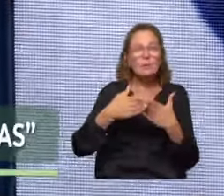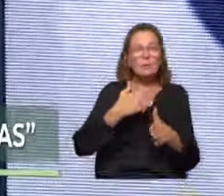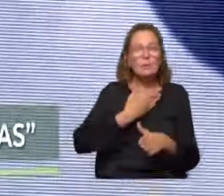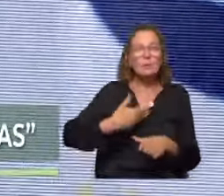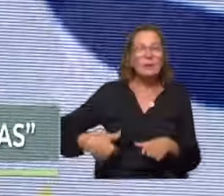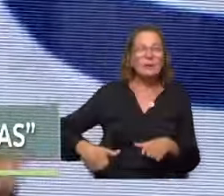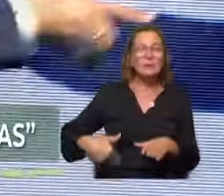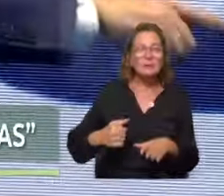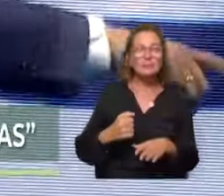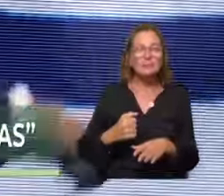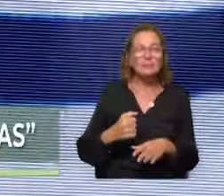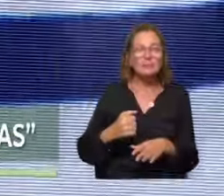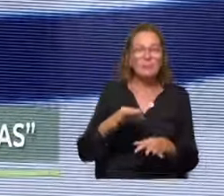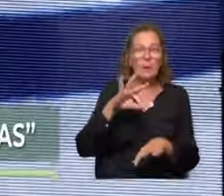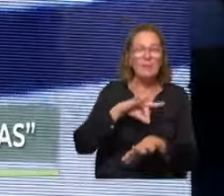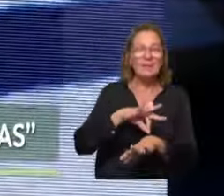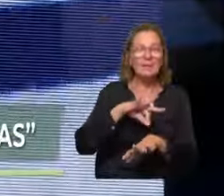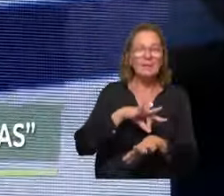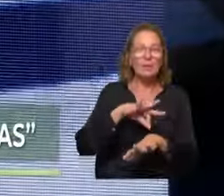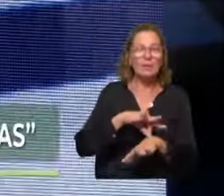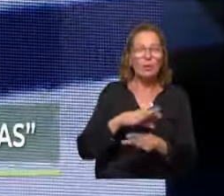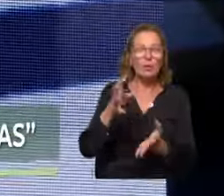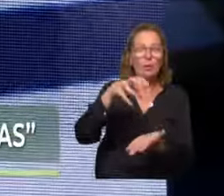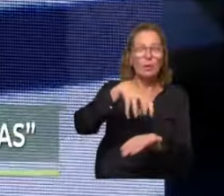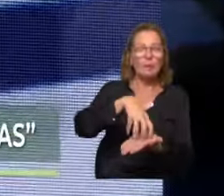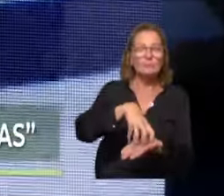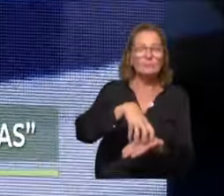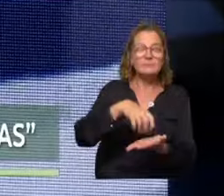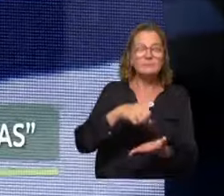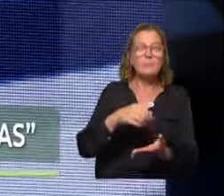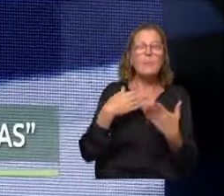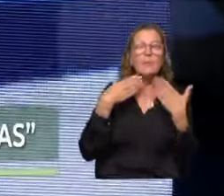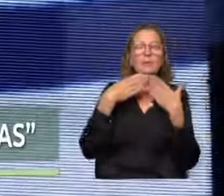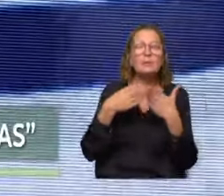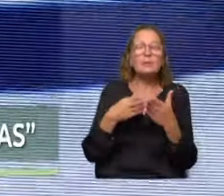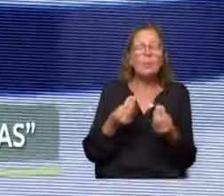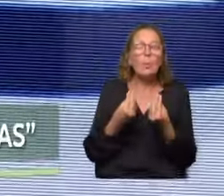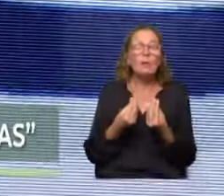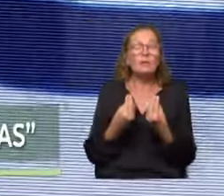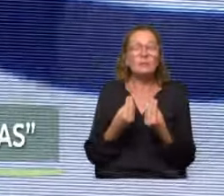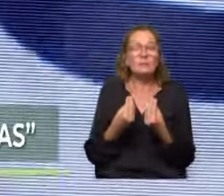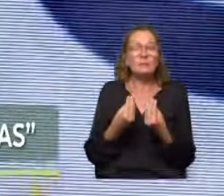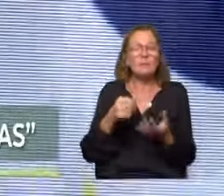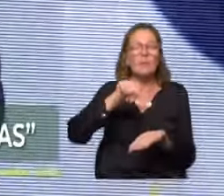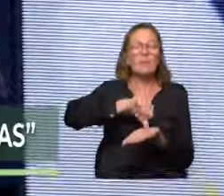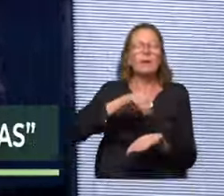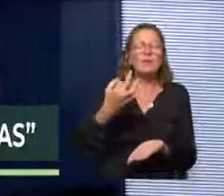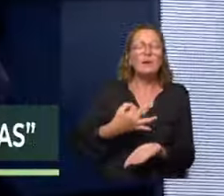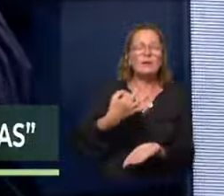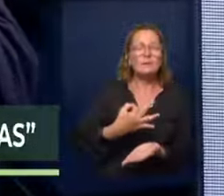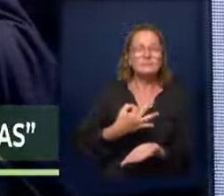maestras, a los médicos que están en la policlínica. Preguntémosle cuál es el país real.